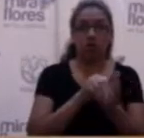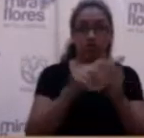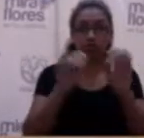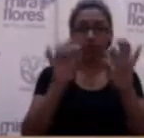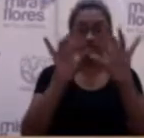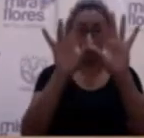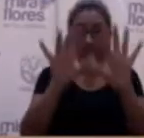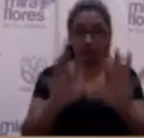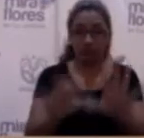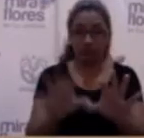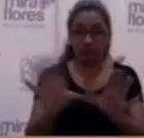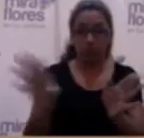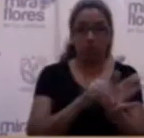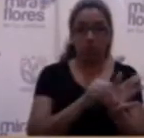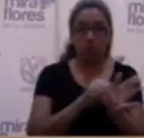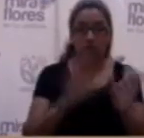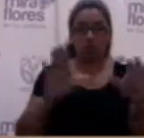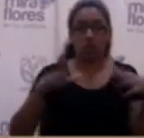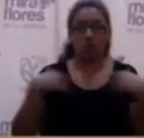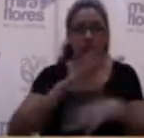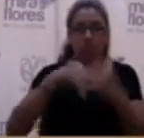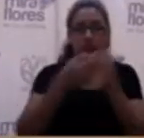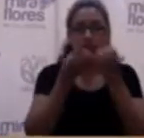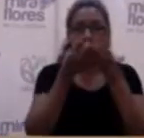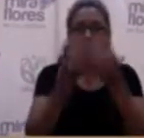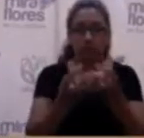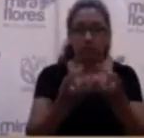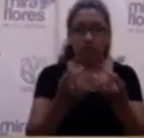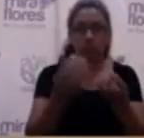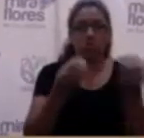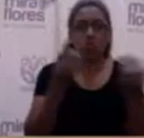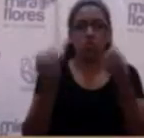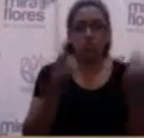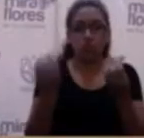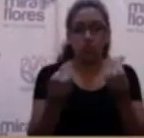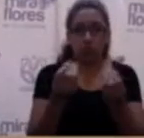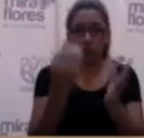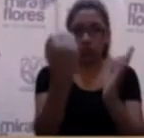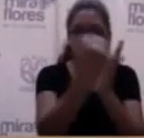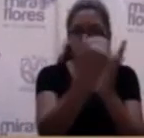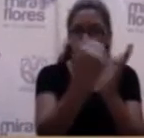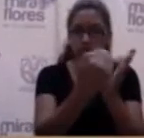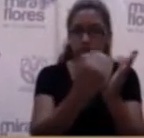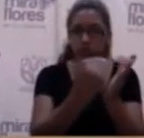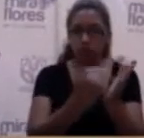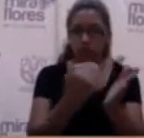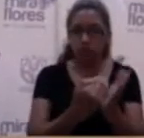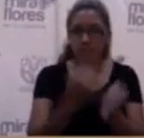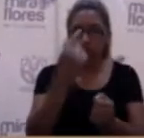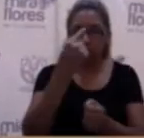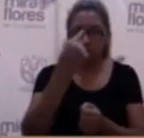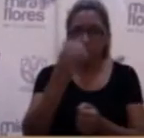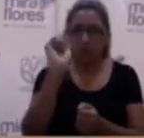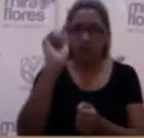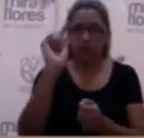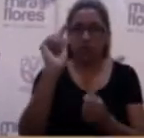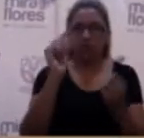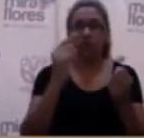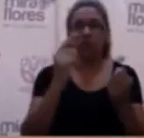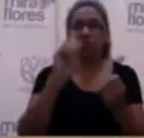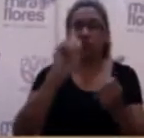copia del expediente técnico para poder acceder a la información detallada de cómo se aplican este